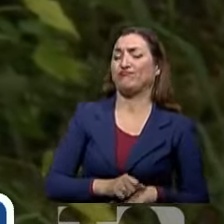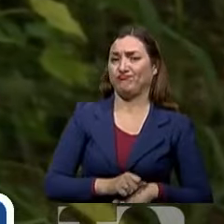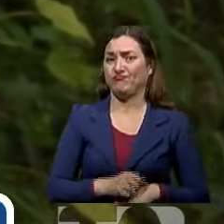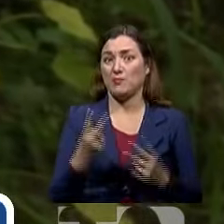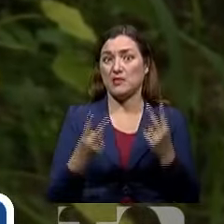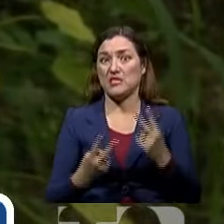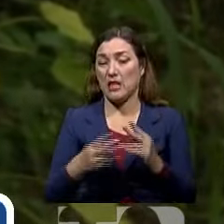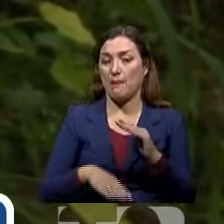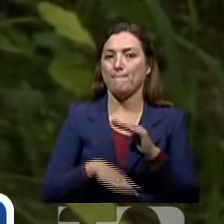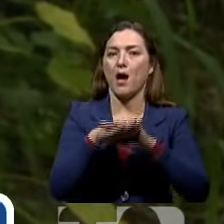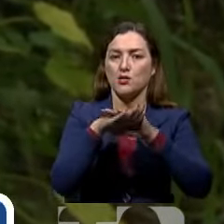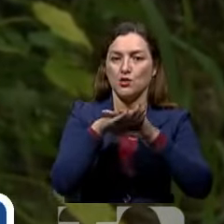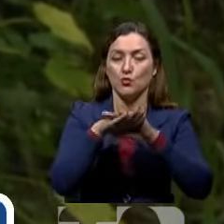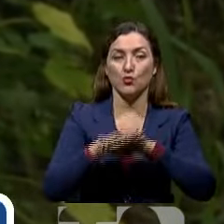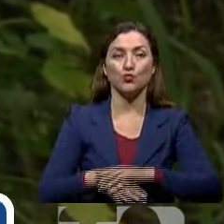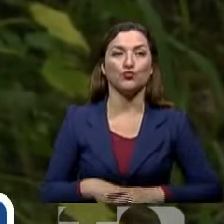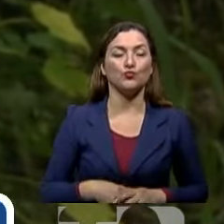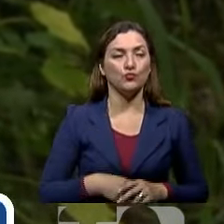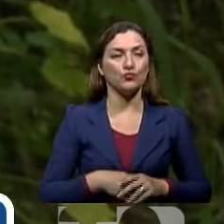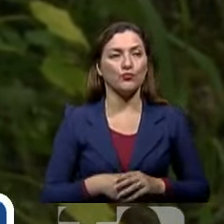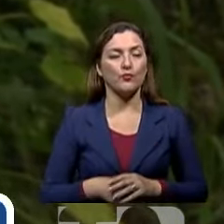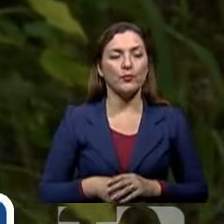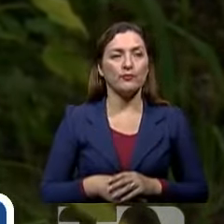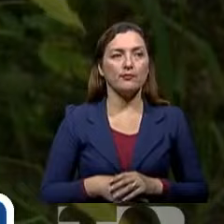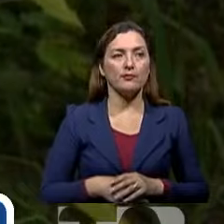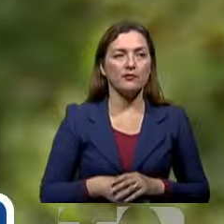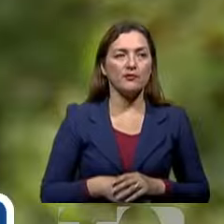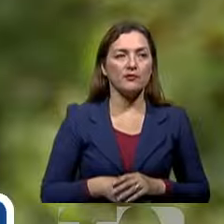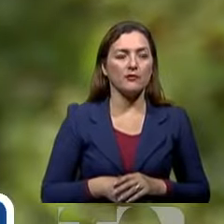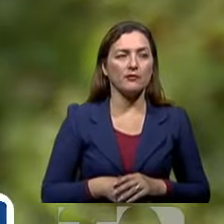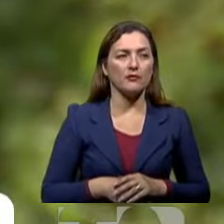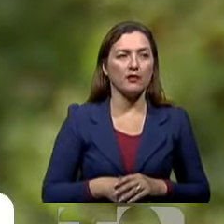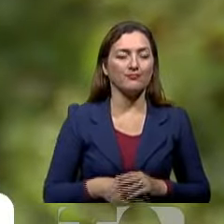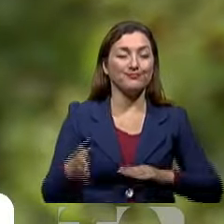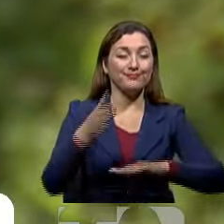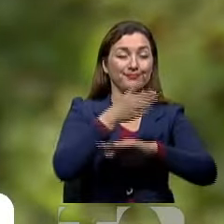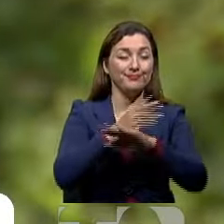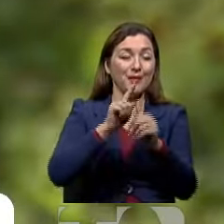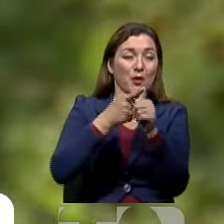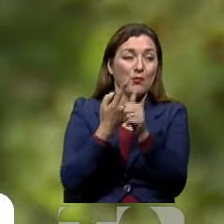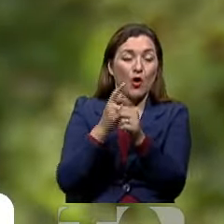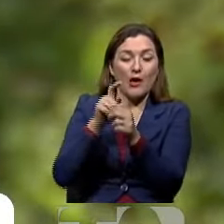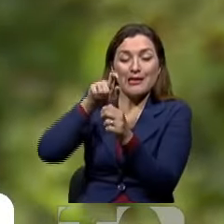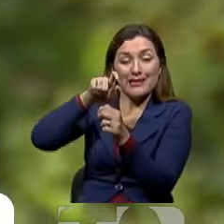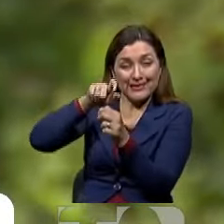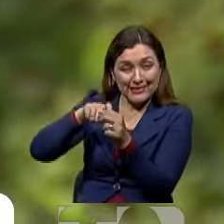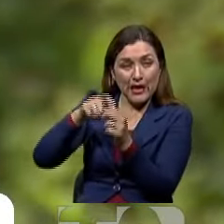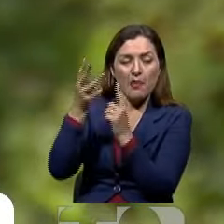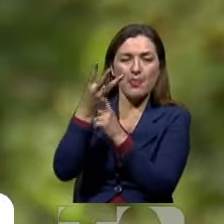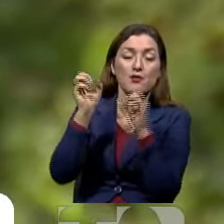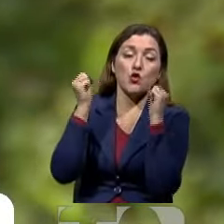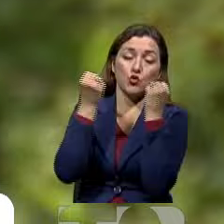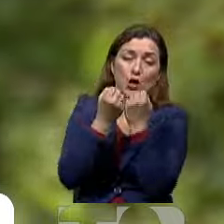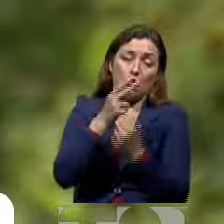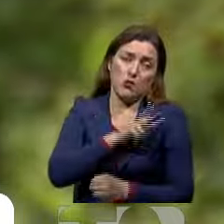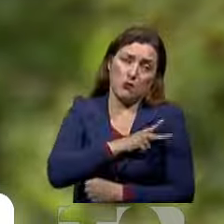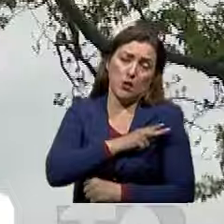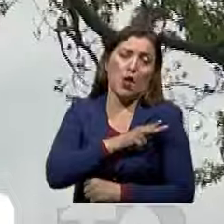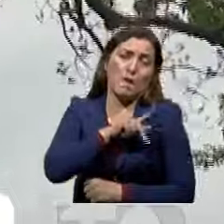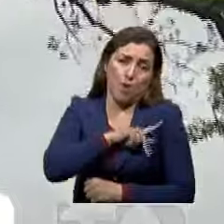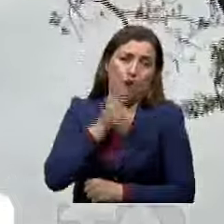de visitantes. Antes de venir tienen que haber un registro que están en las redes tanto de la Universidad de La